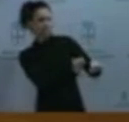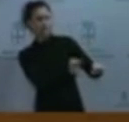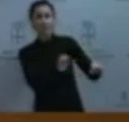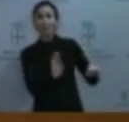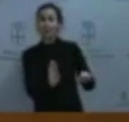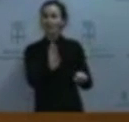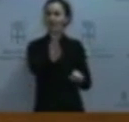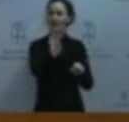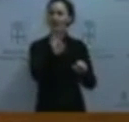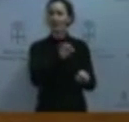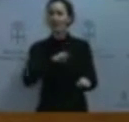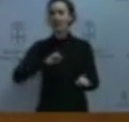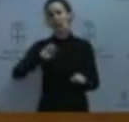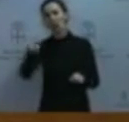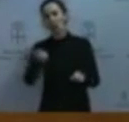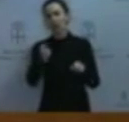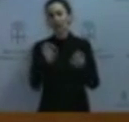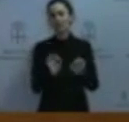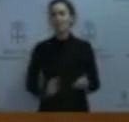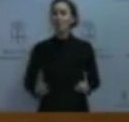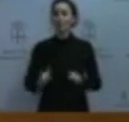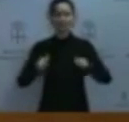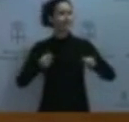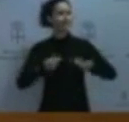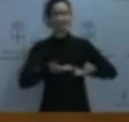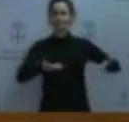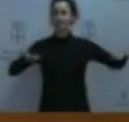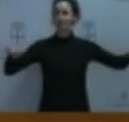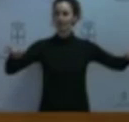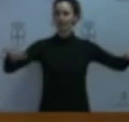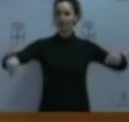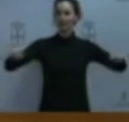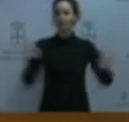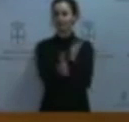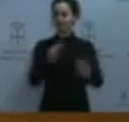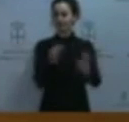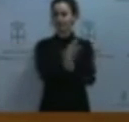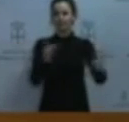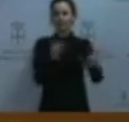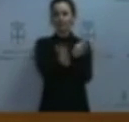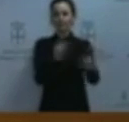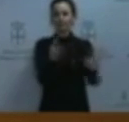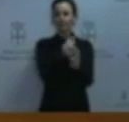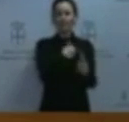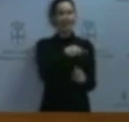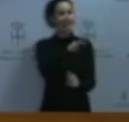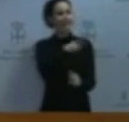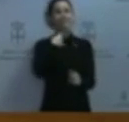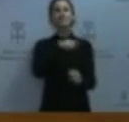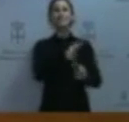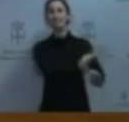comunidad autónoma que presentaba en abierto, en un pasillo, para cualquiera que le quisiera oír a su